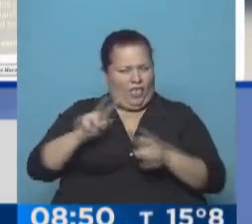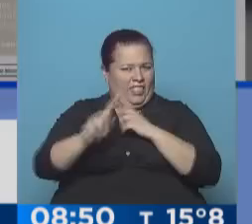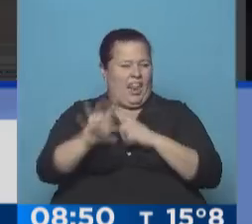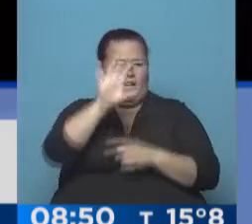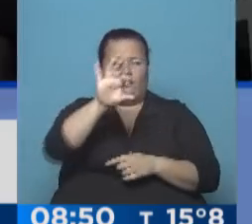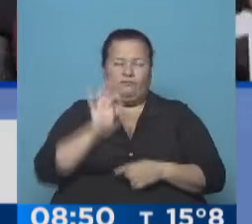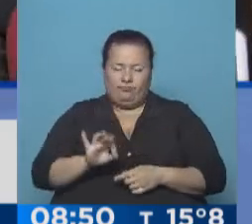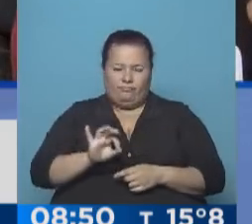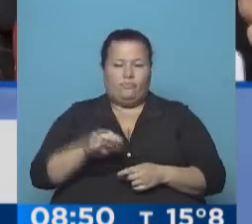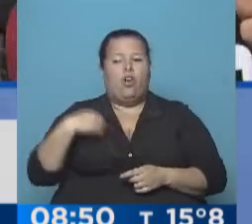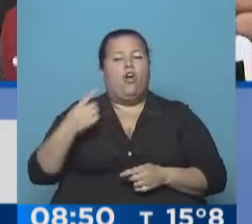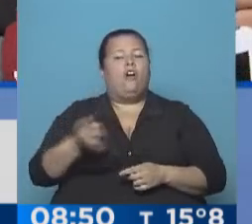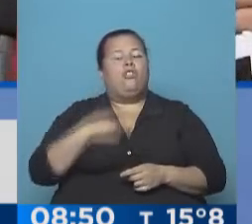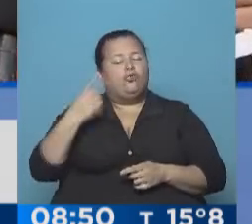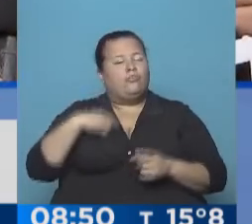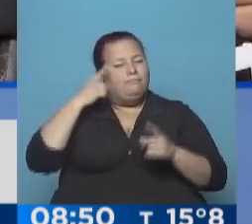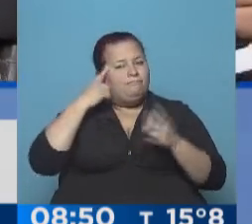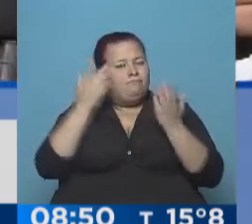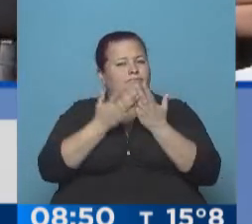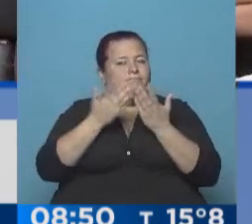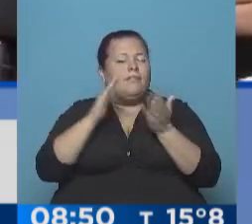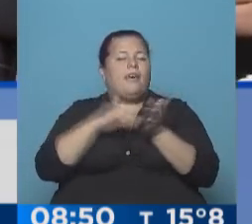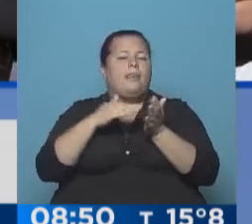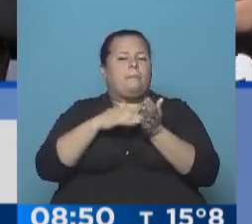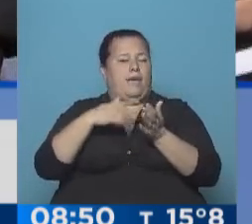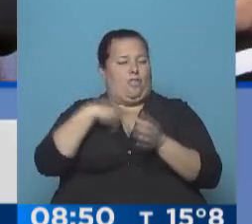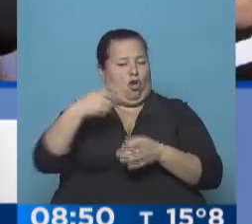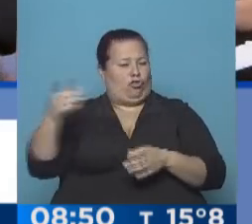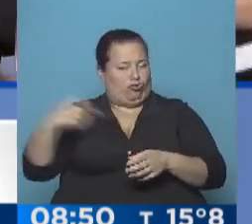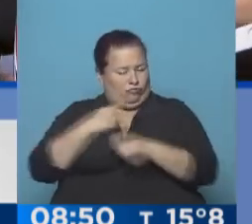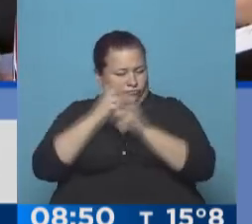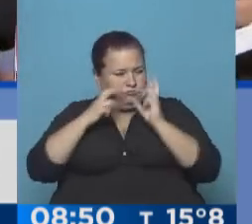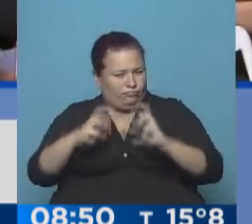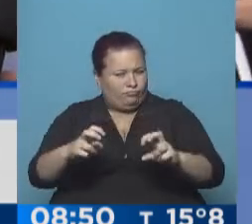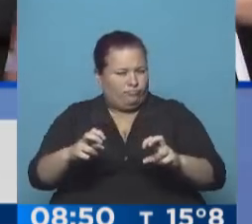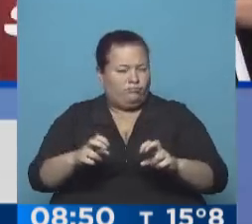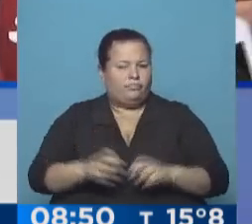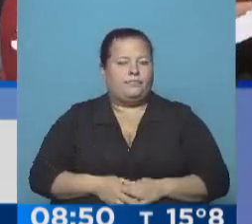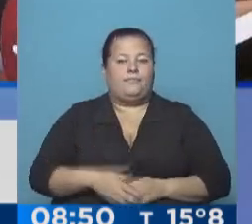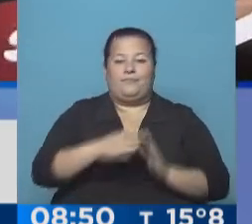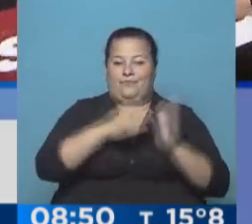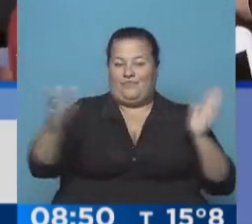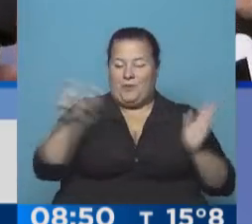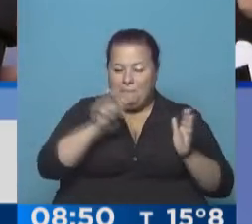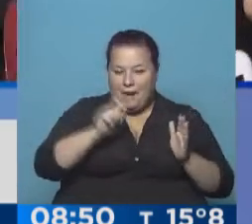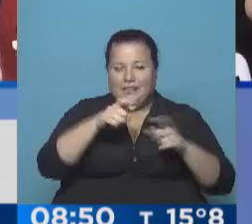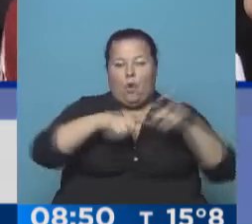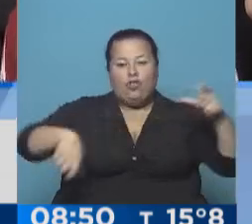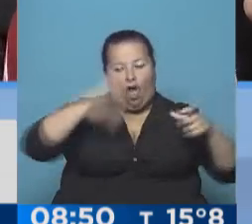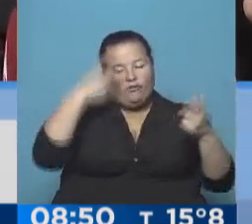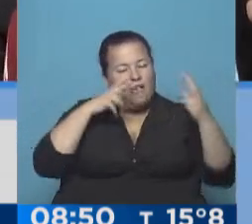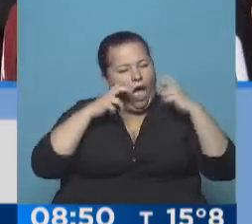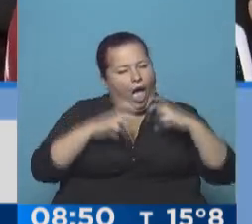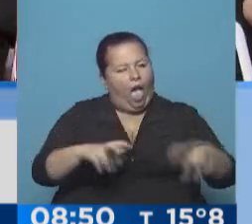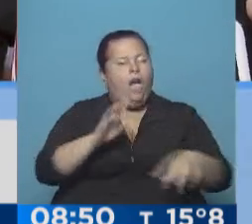directa, nosotros proyectamos, de acuerdo a otros trabajos que estuvimos haciendo también durante estos meses del boletín oficial,